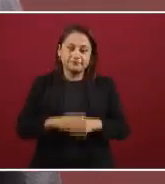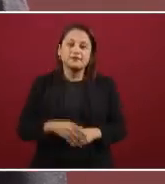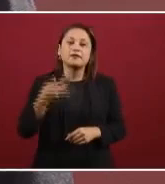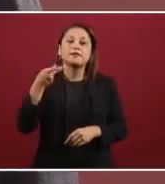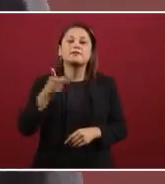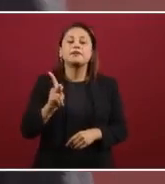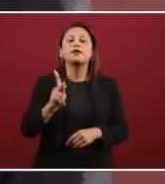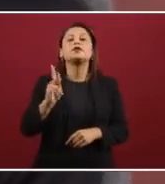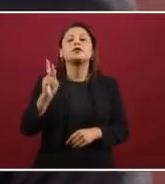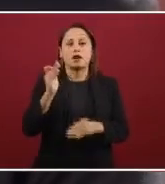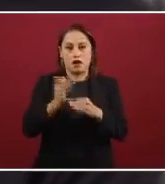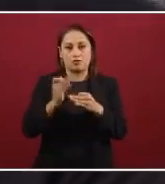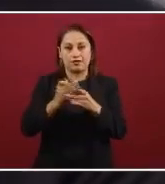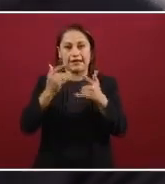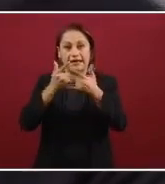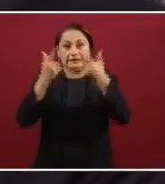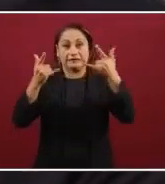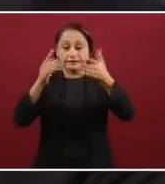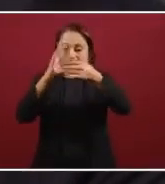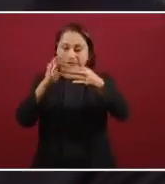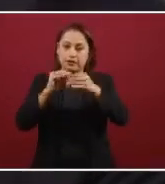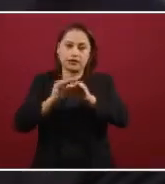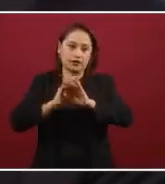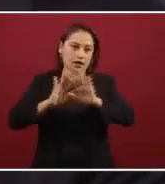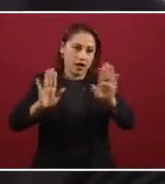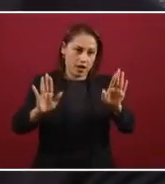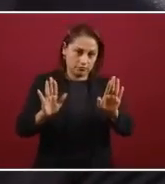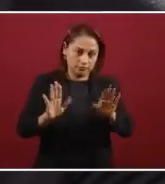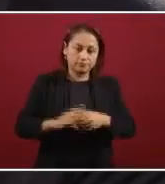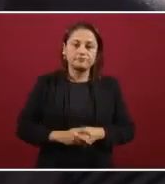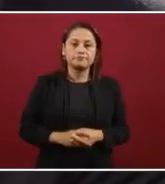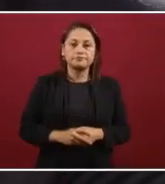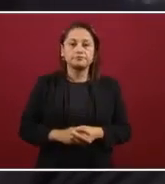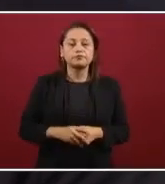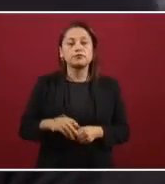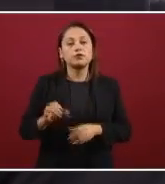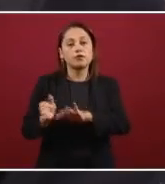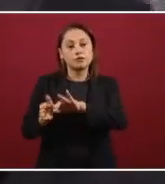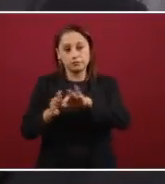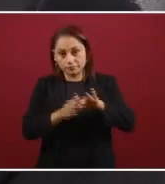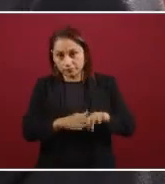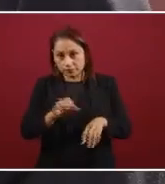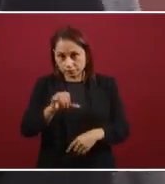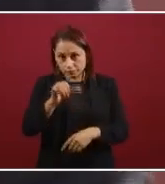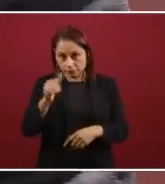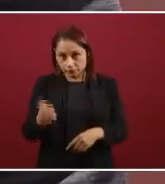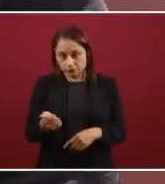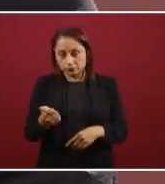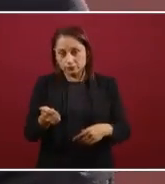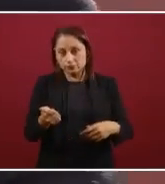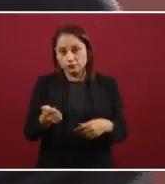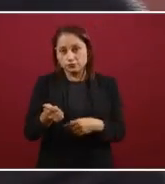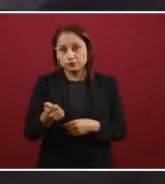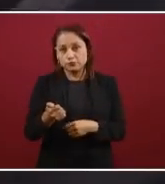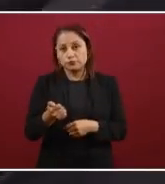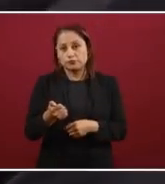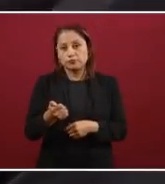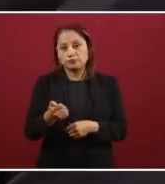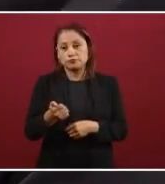situación y también pues subrayar de por qué tanta